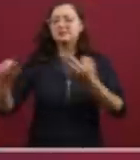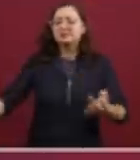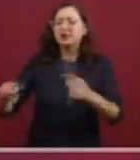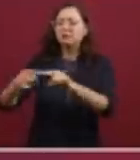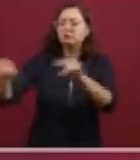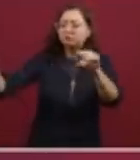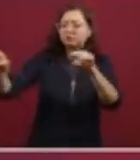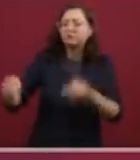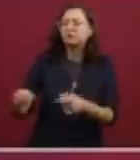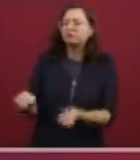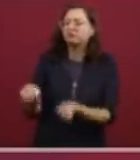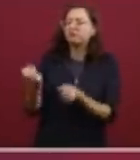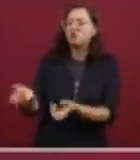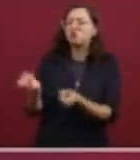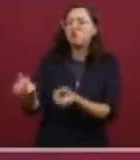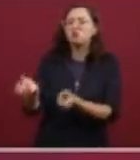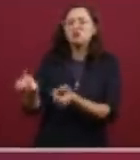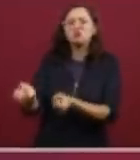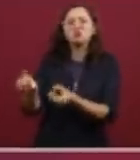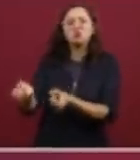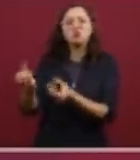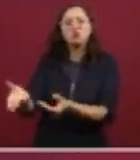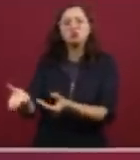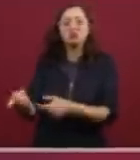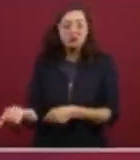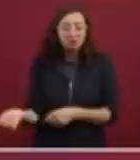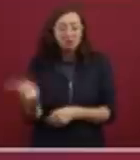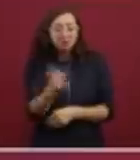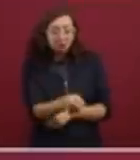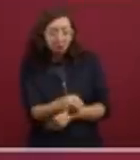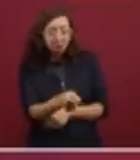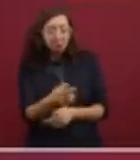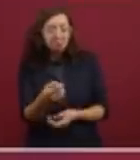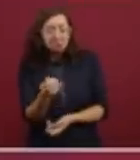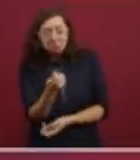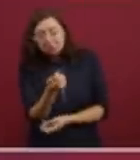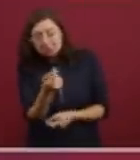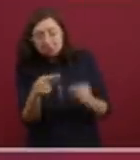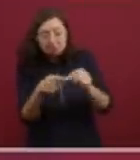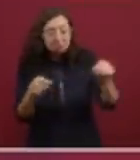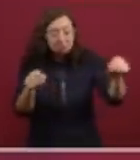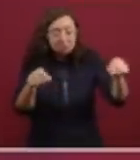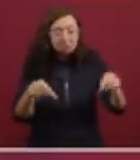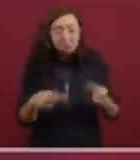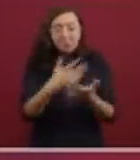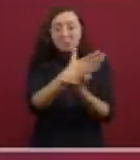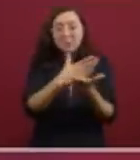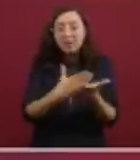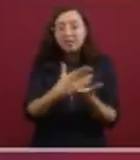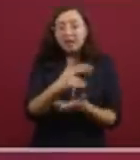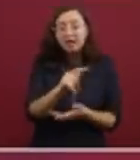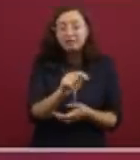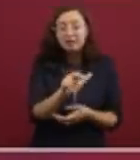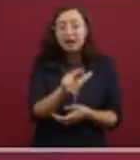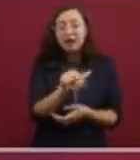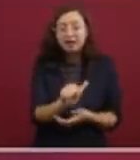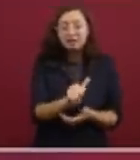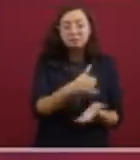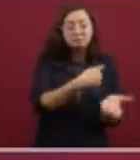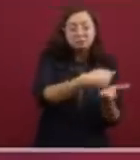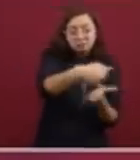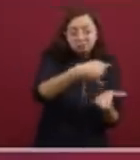les daban subsidio. Y el que tenía media hectárea, el que sembraba para